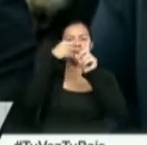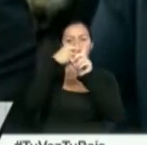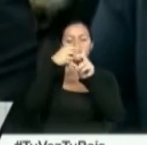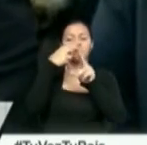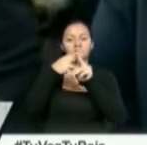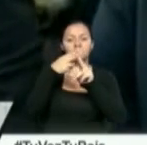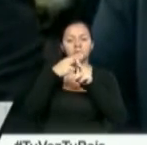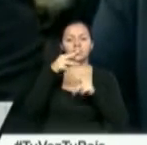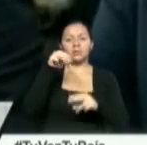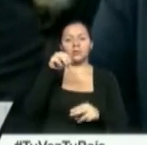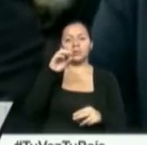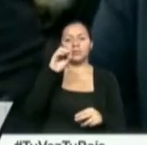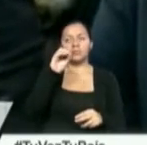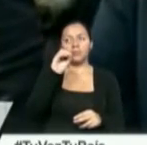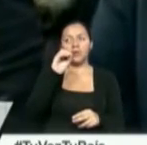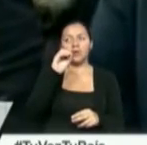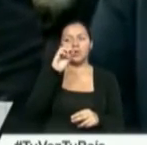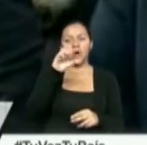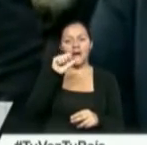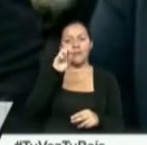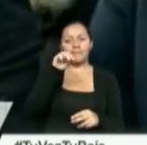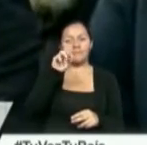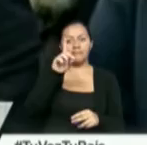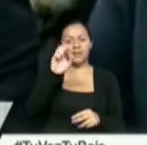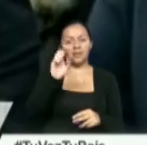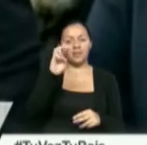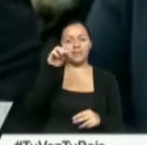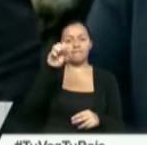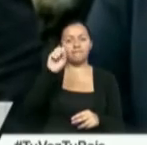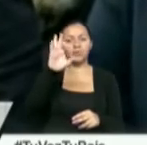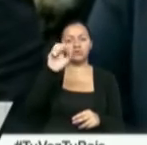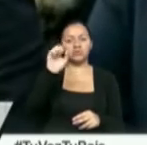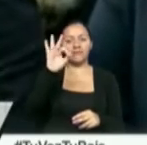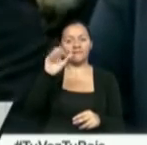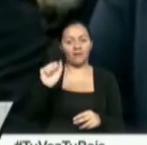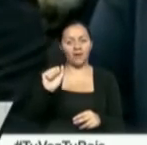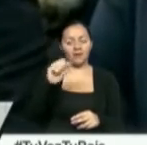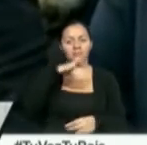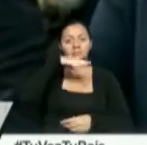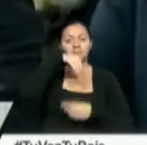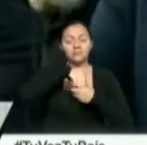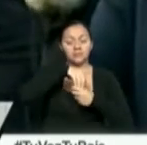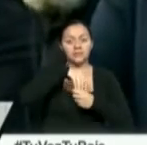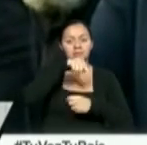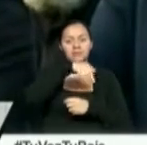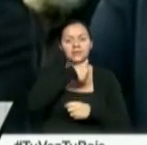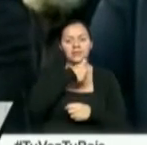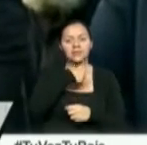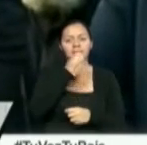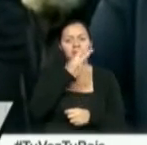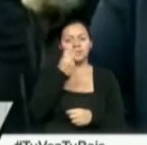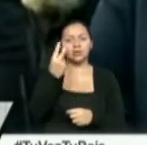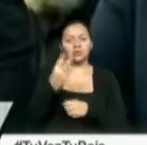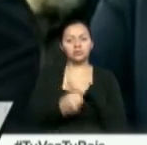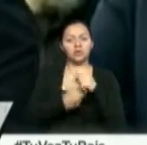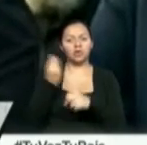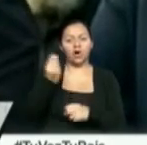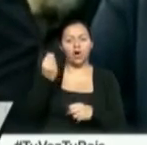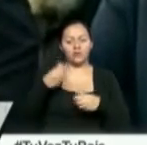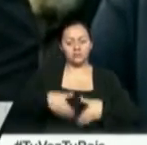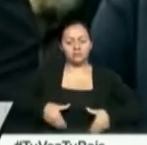chafic mohamed mostafa y se hizo estallar en el interior de la iglesia tenía 22 años el